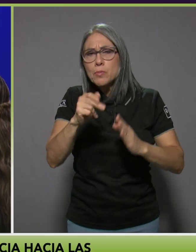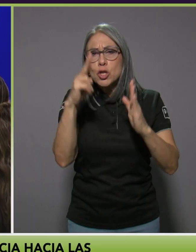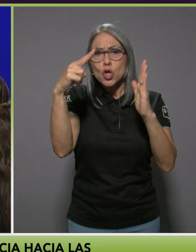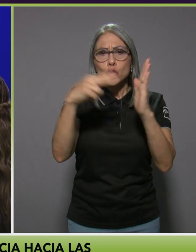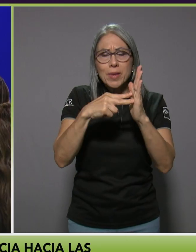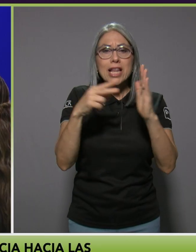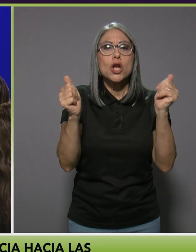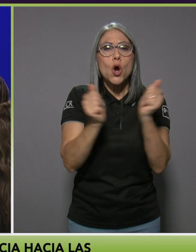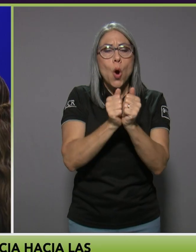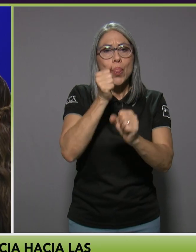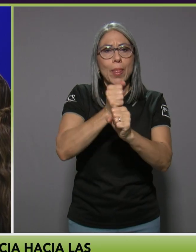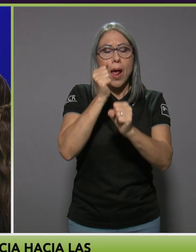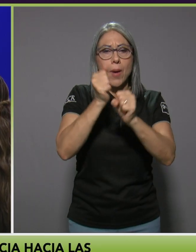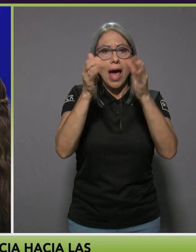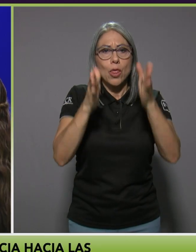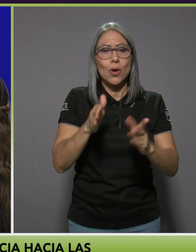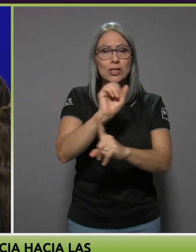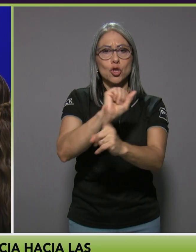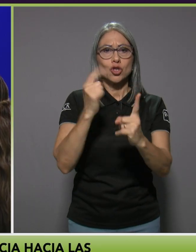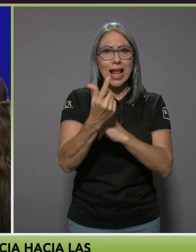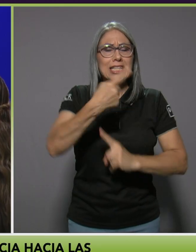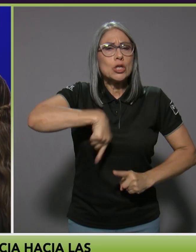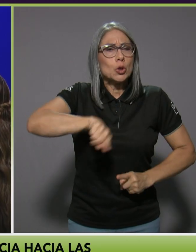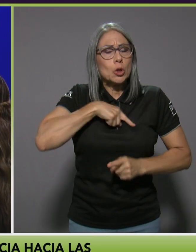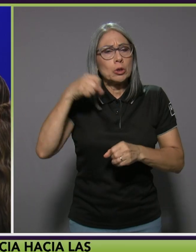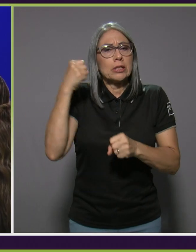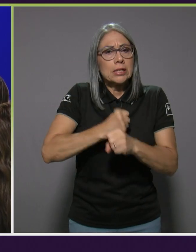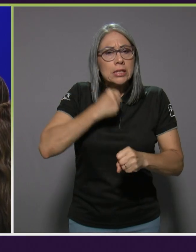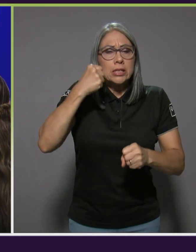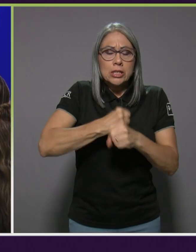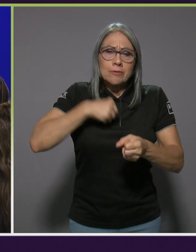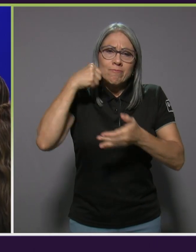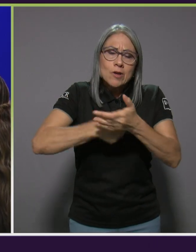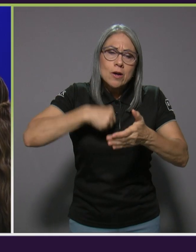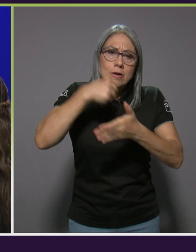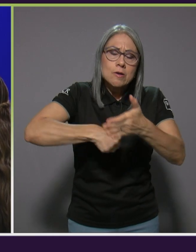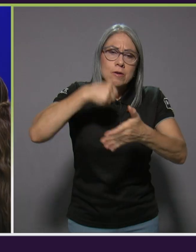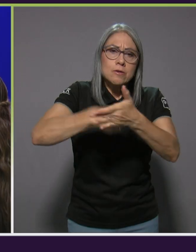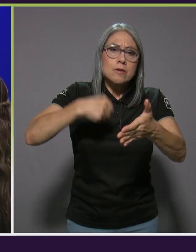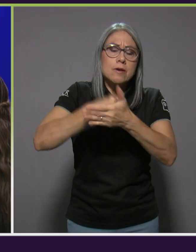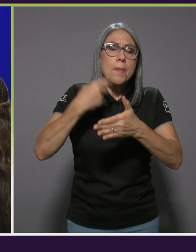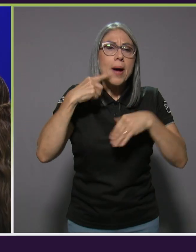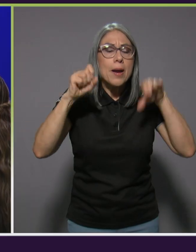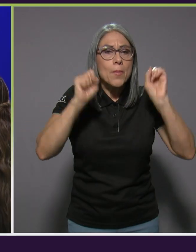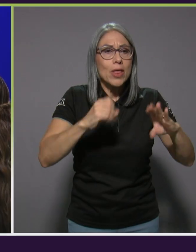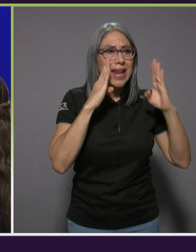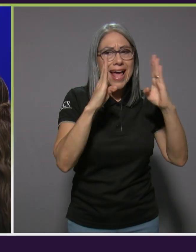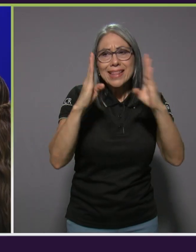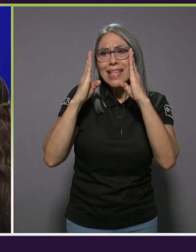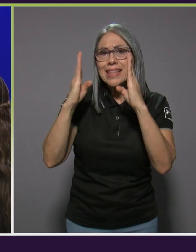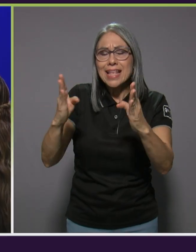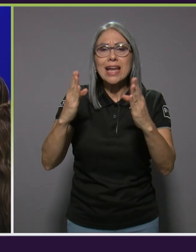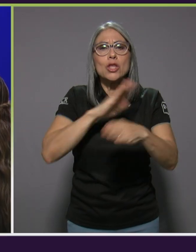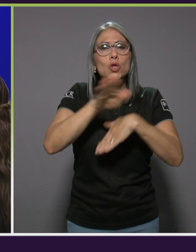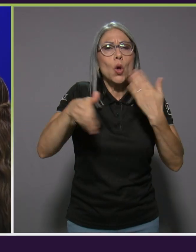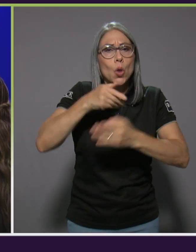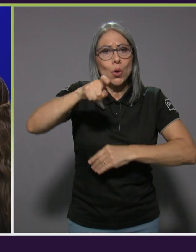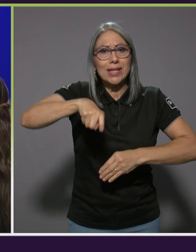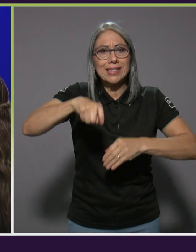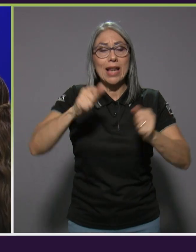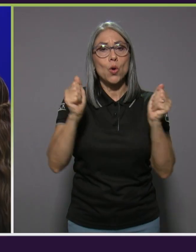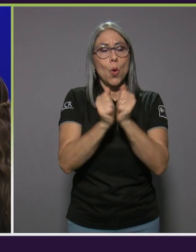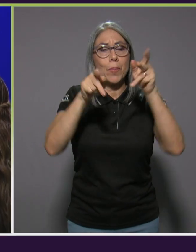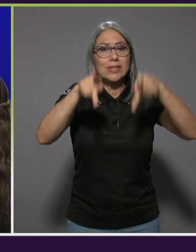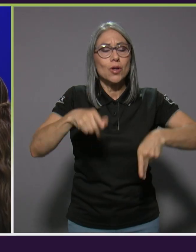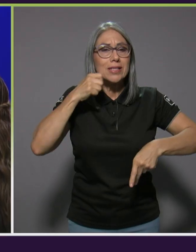trabajadoras sociales, que hacemos un trabajo titánico para poder abarcar todo lo necesario con las personas adultas mayores, pero